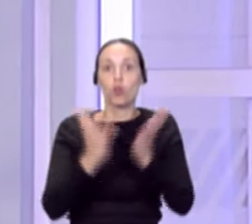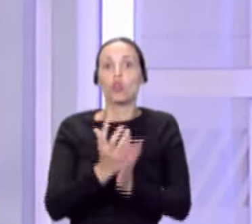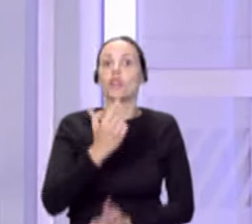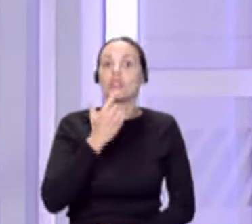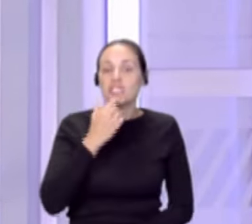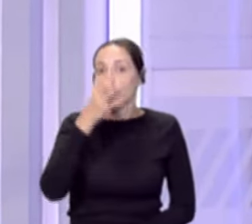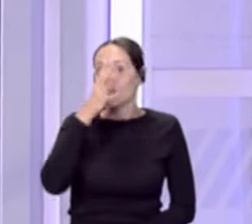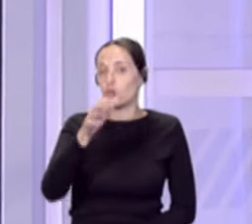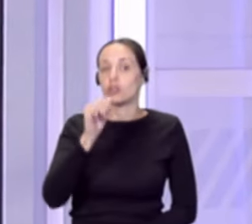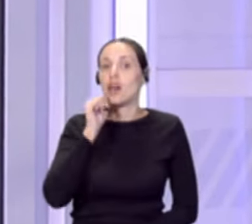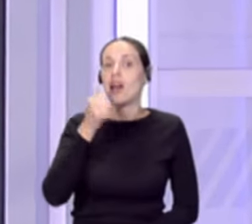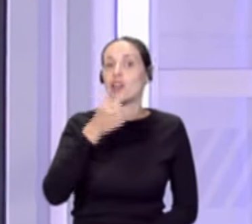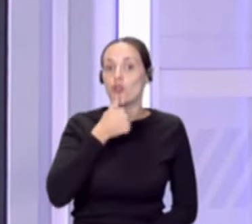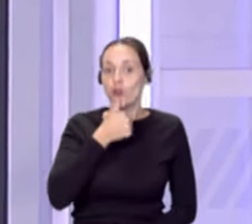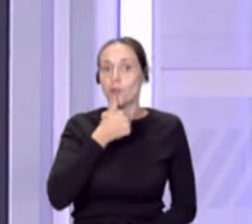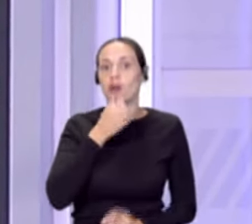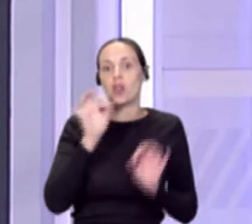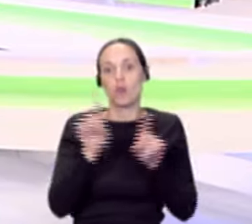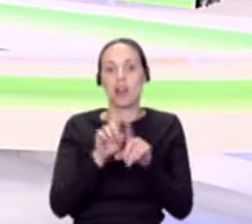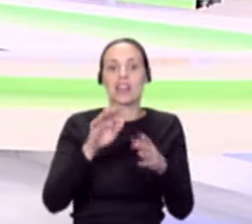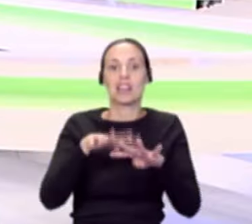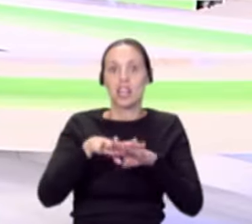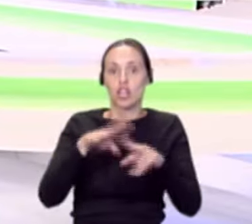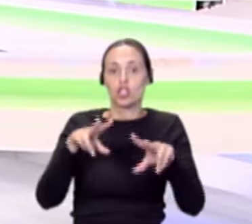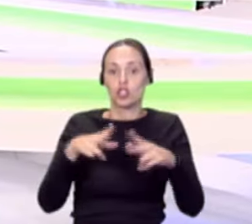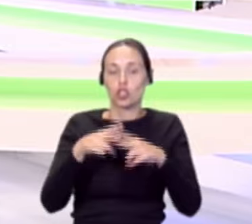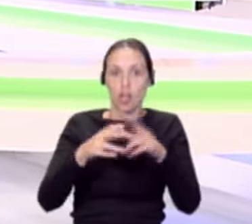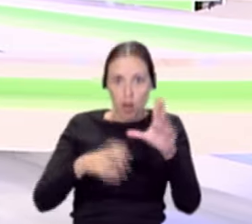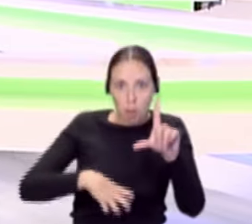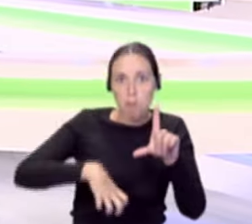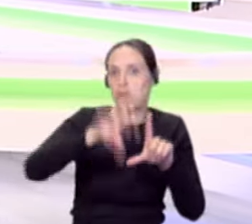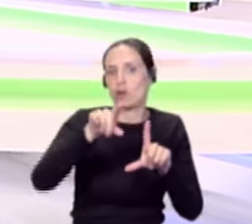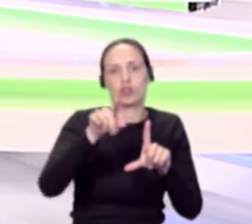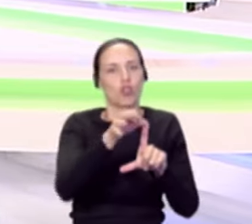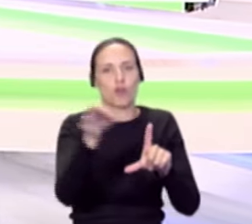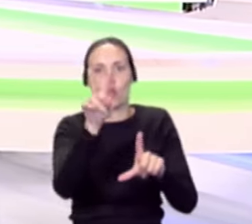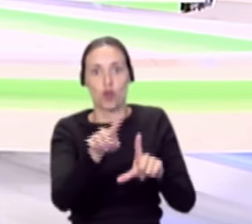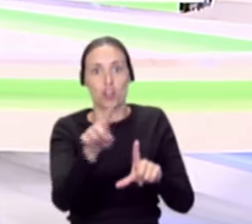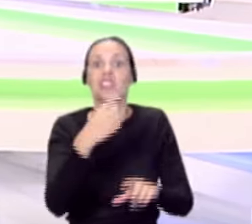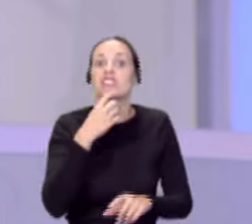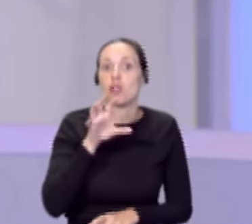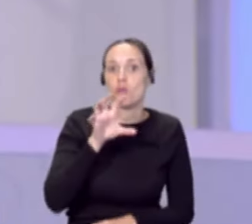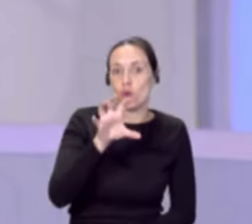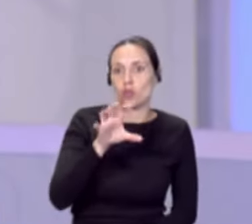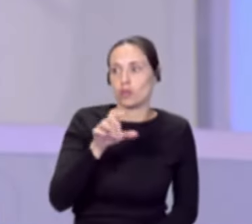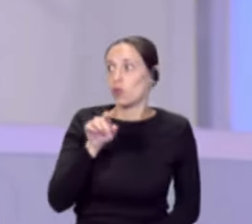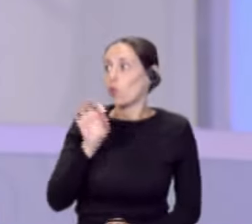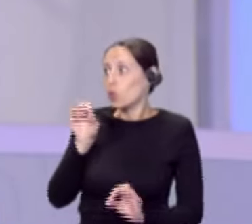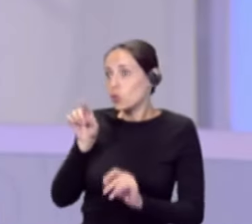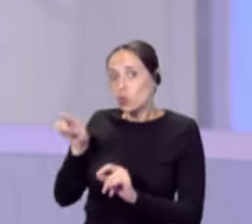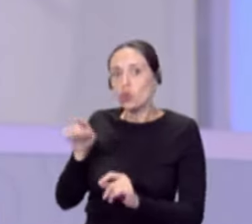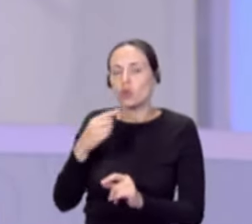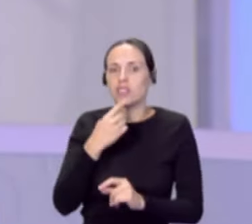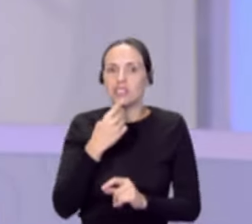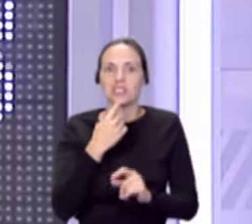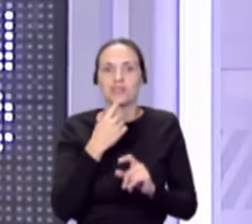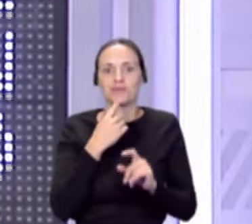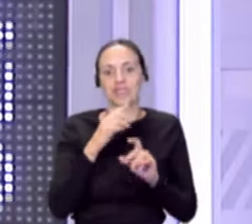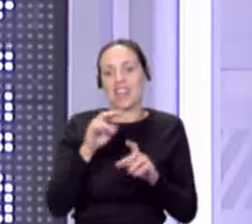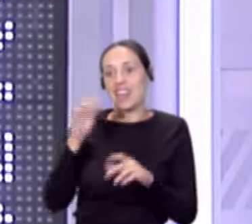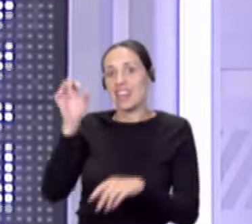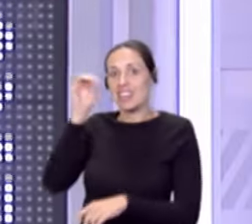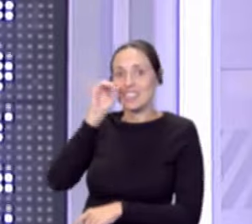para combatir la violencia machista. Y tú justamente estás diciendo que este tipo de foros que se establecen en la página, por ejemplo, en el Instagram de Cristina Fallarás, sí, o